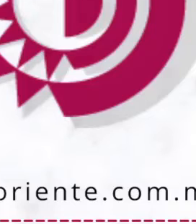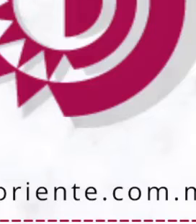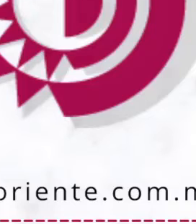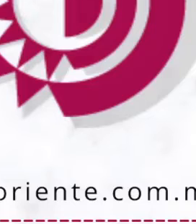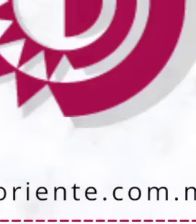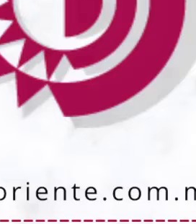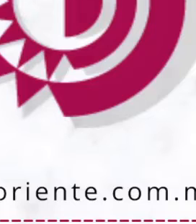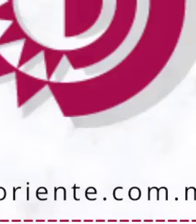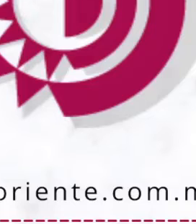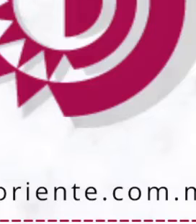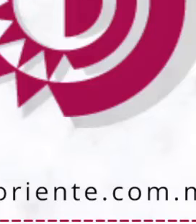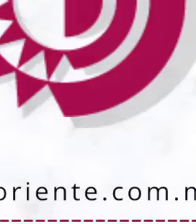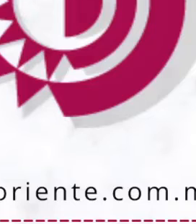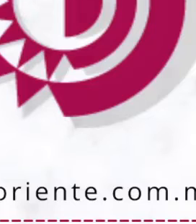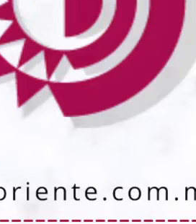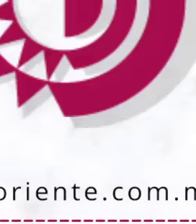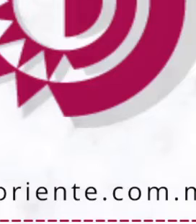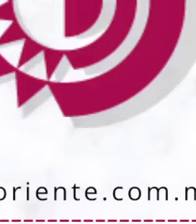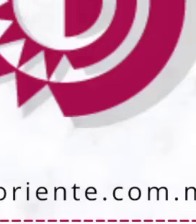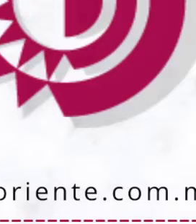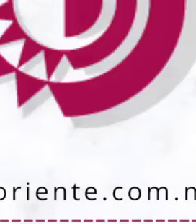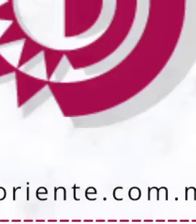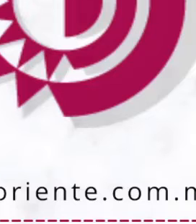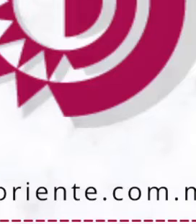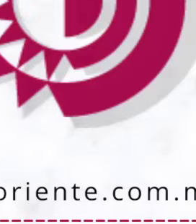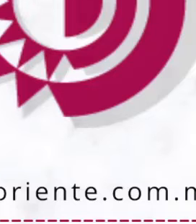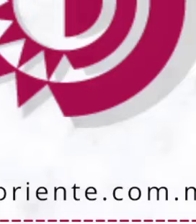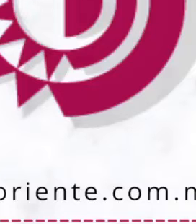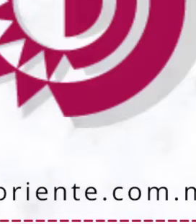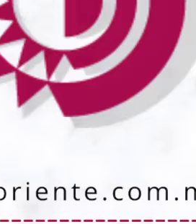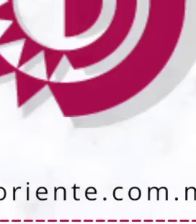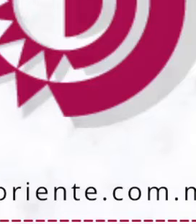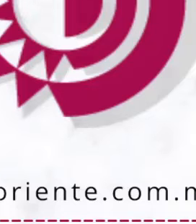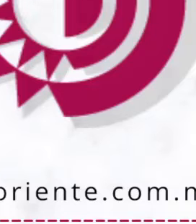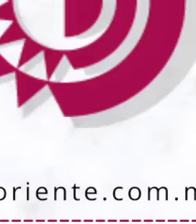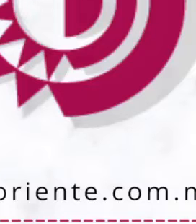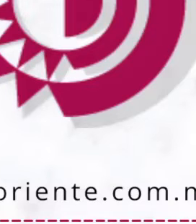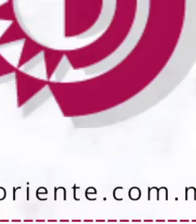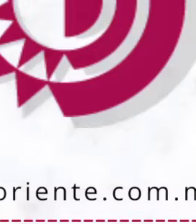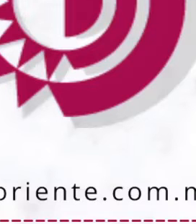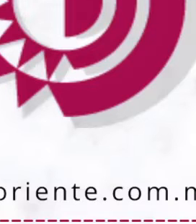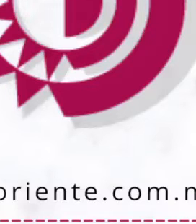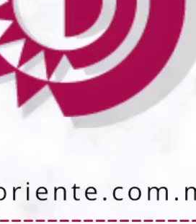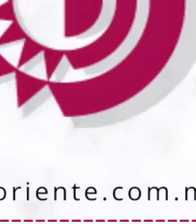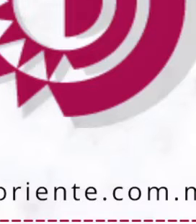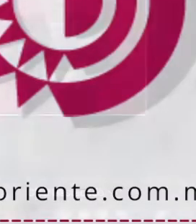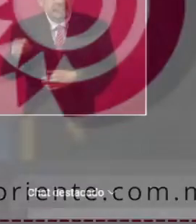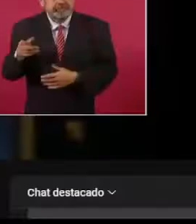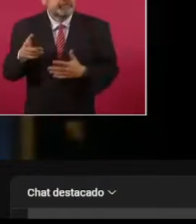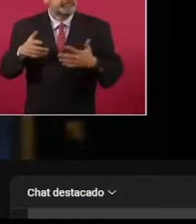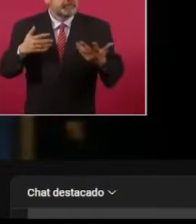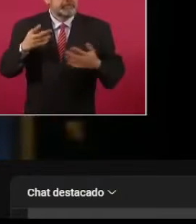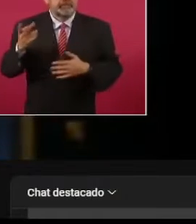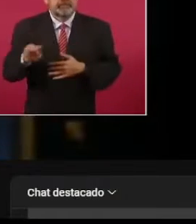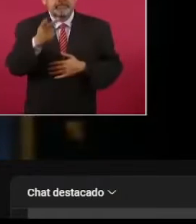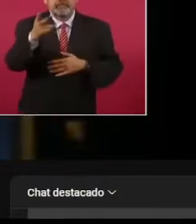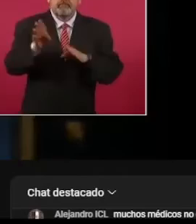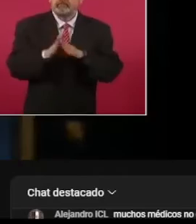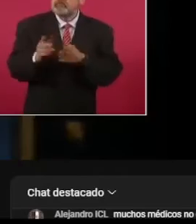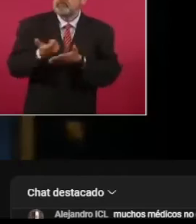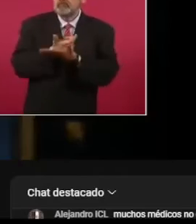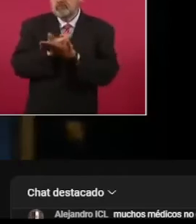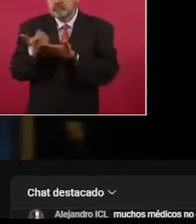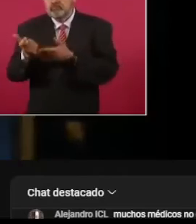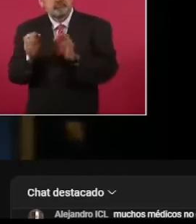mexicana, que es una de las más ricas en el mundo. Preguntarle, señor presidente, ¿cuál sería un sueldo digno que